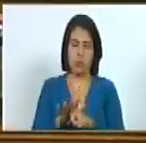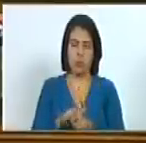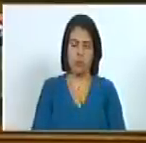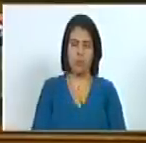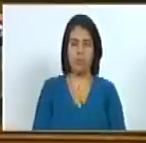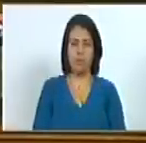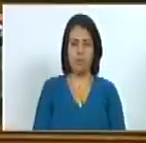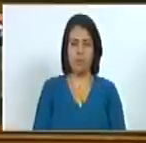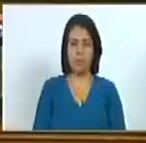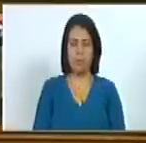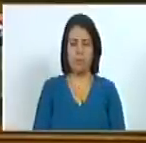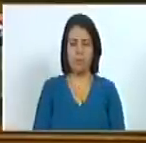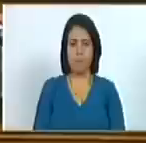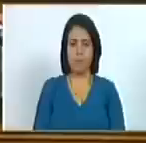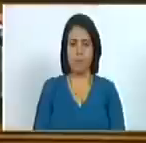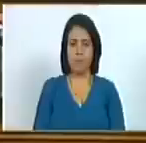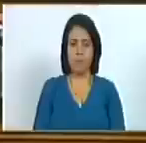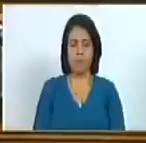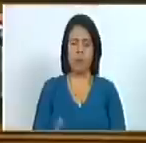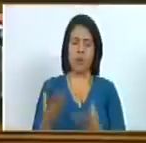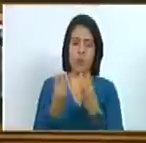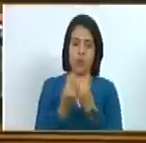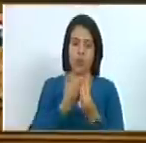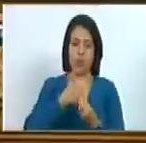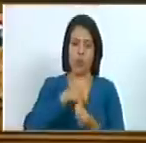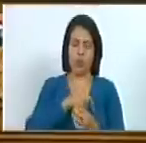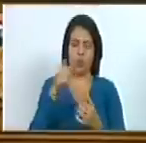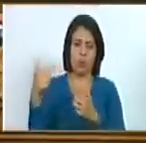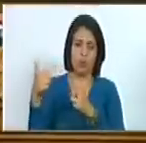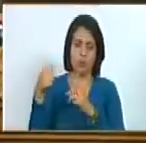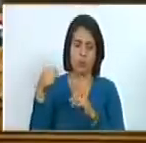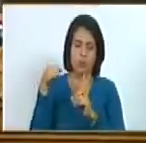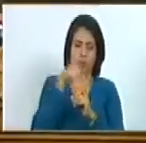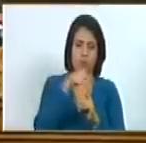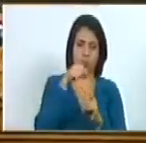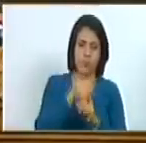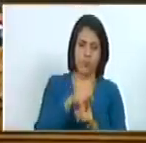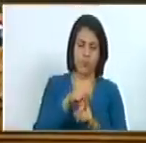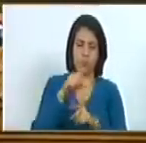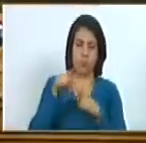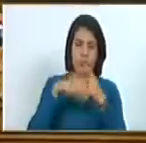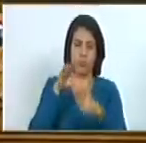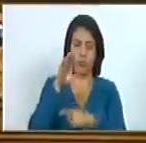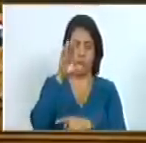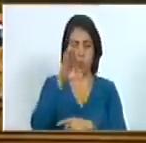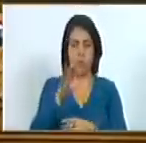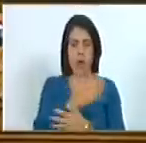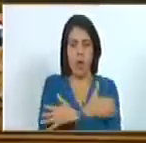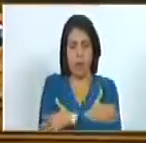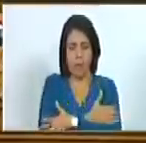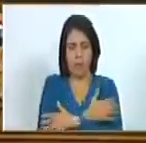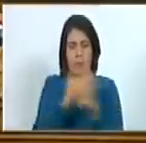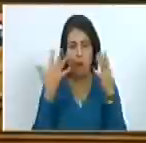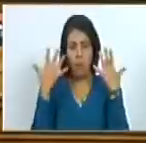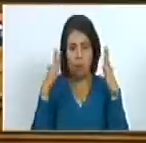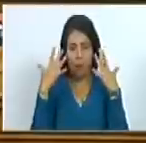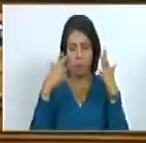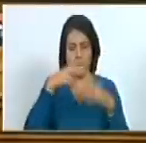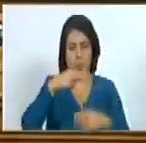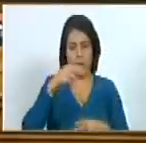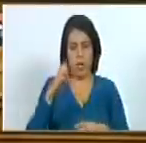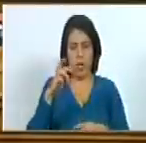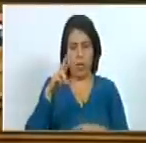COVID-19, que está acá con nosotros en esta lucha cotidiana por el mañana. Un abrazo y un aplauso para Henry Ventura.